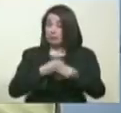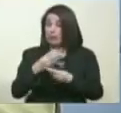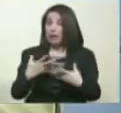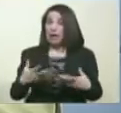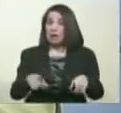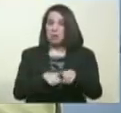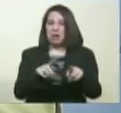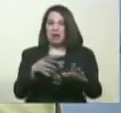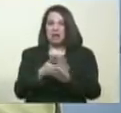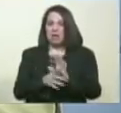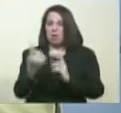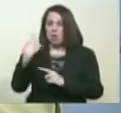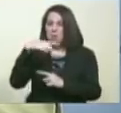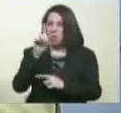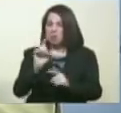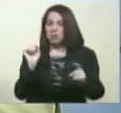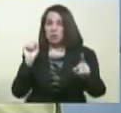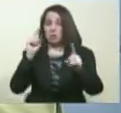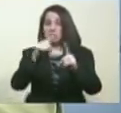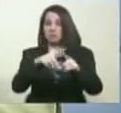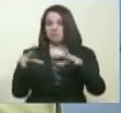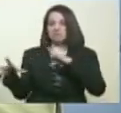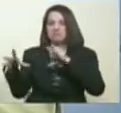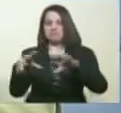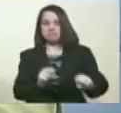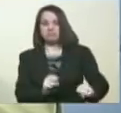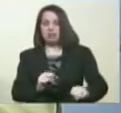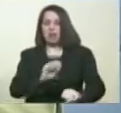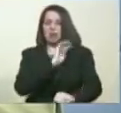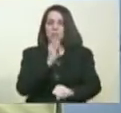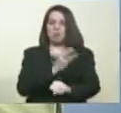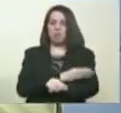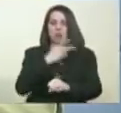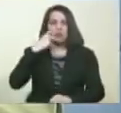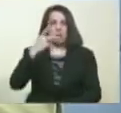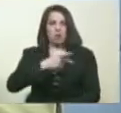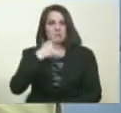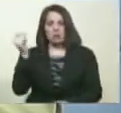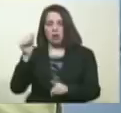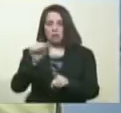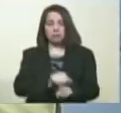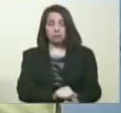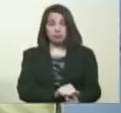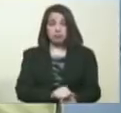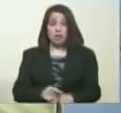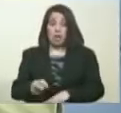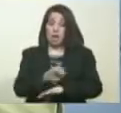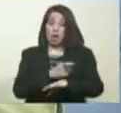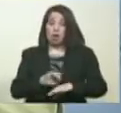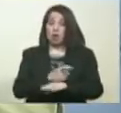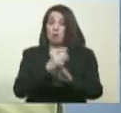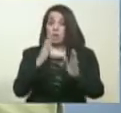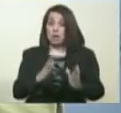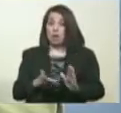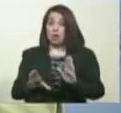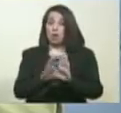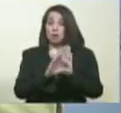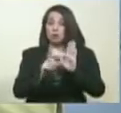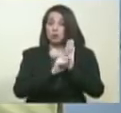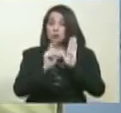único objetivo tomar el poder político, derrocar por la vía violenta el gobierno constitucional